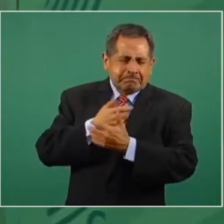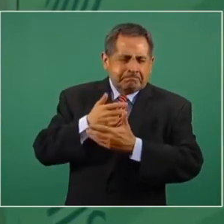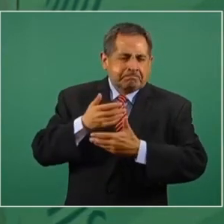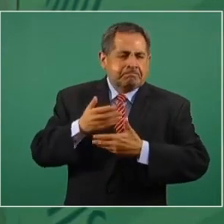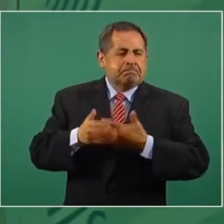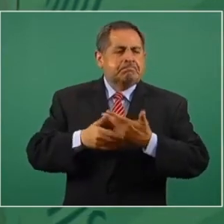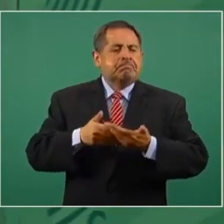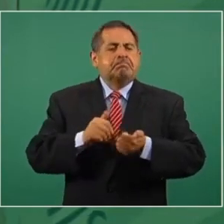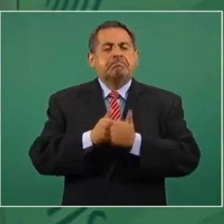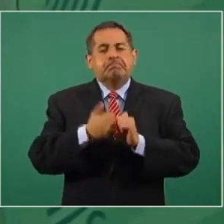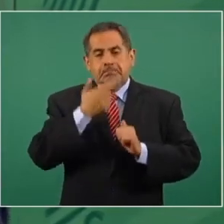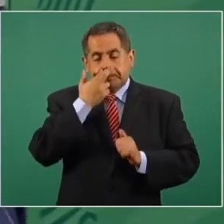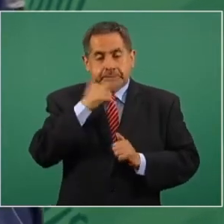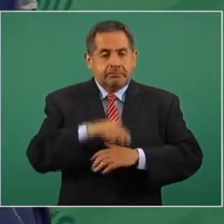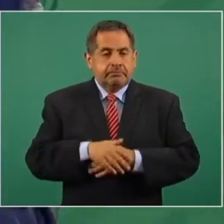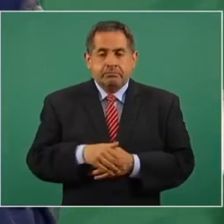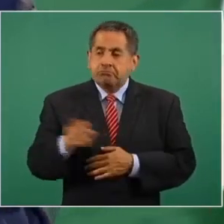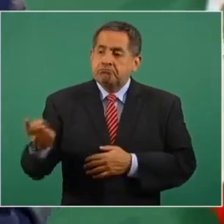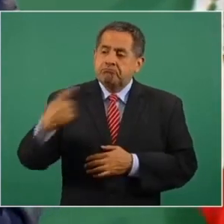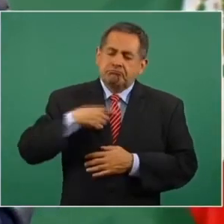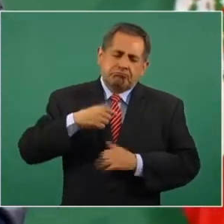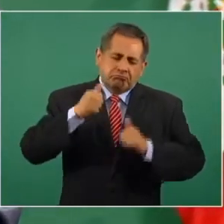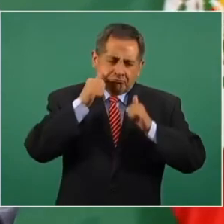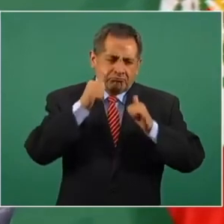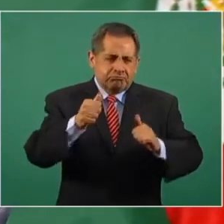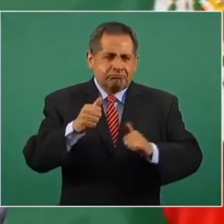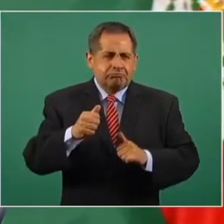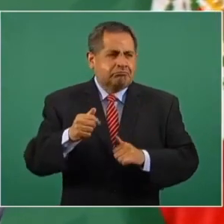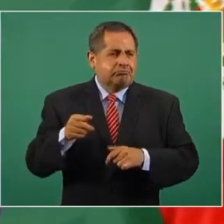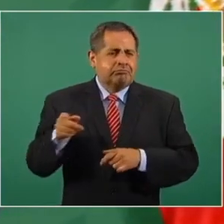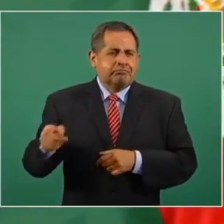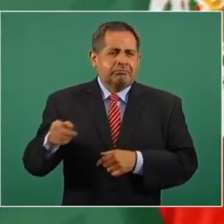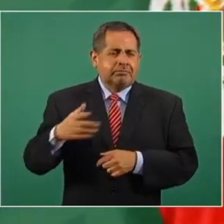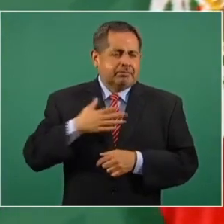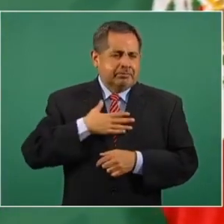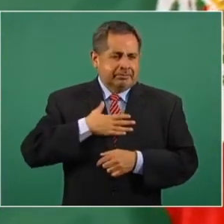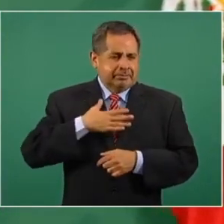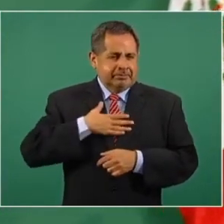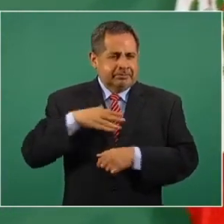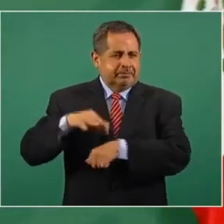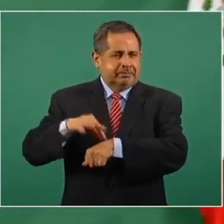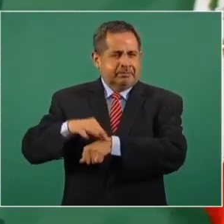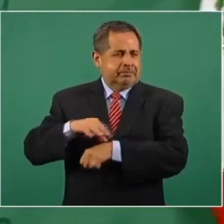Estuvo pendiente pues quien me ha atendido de mi problema